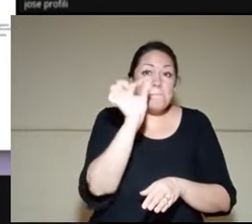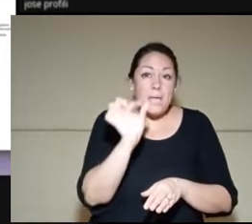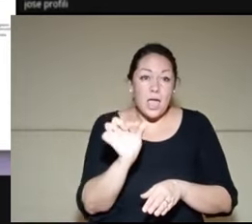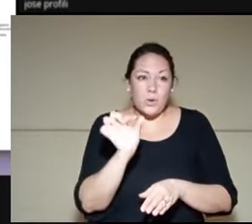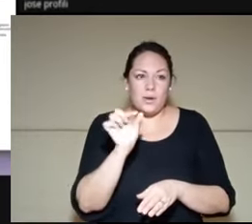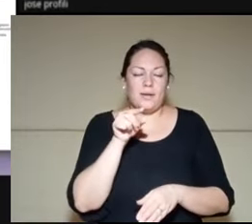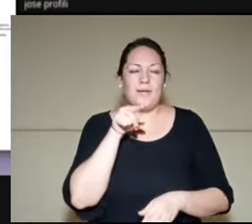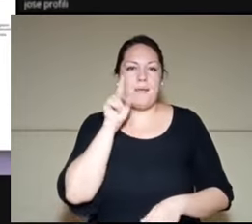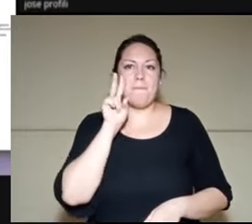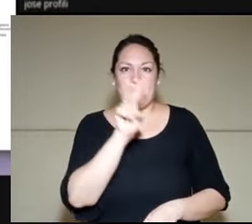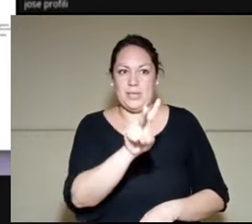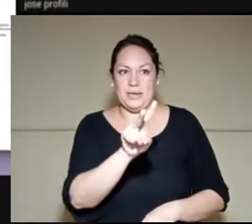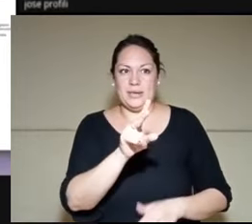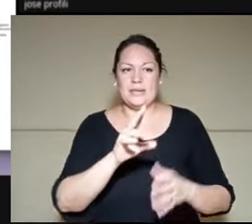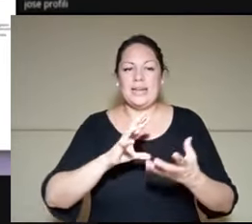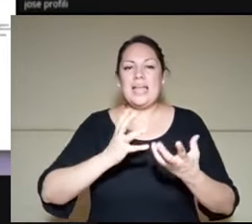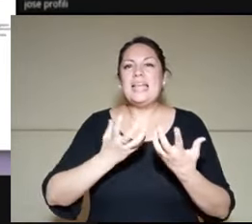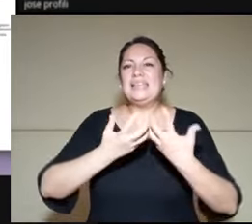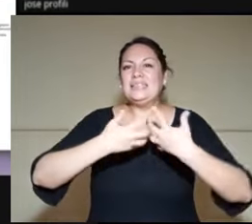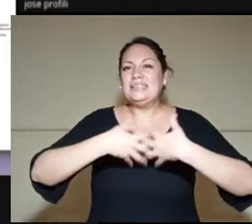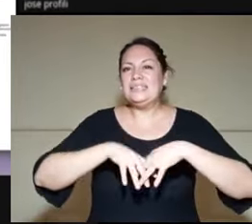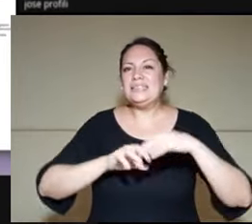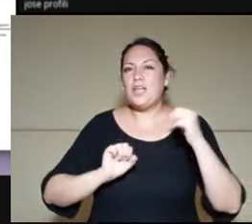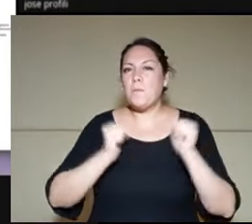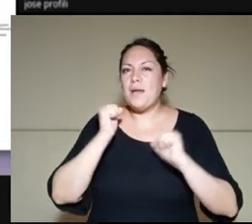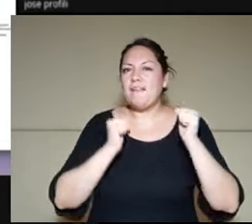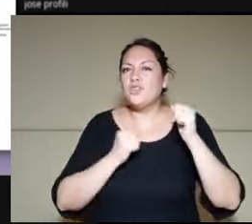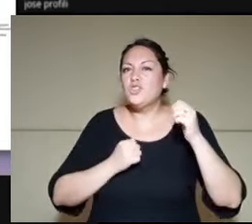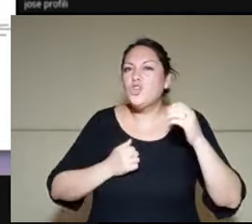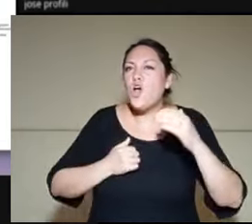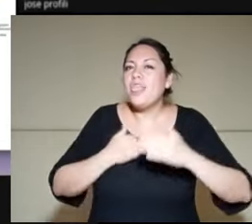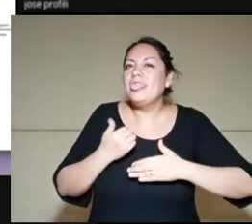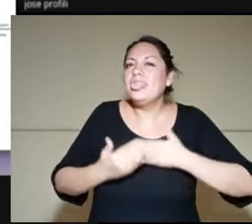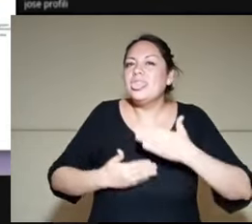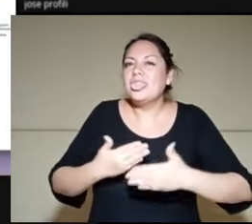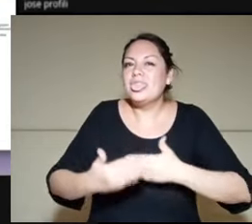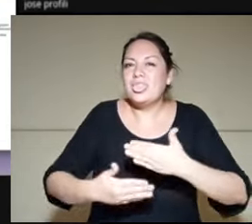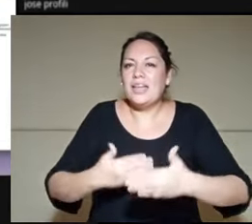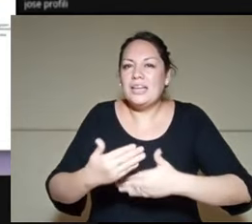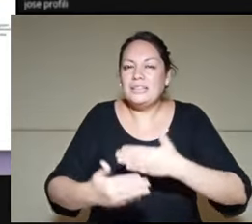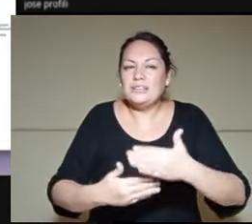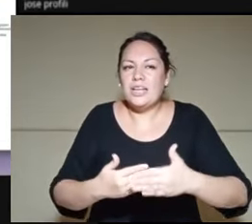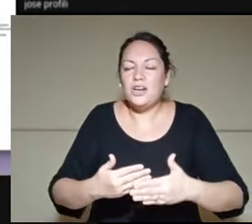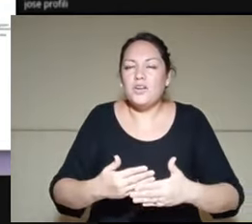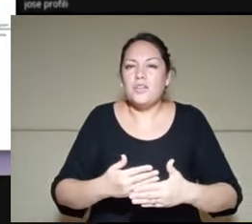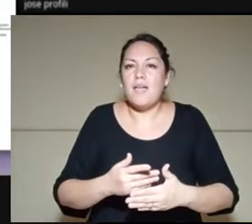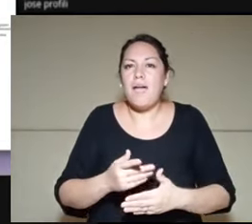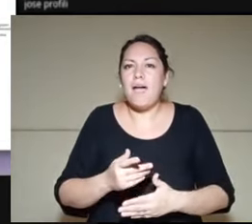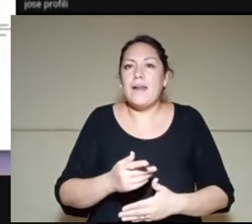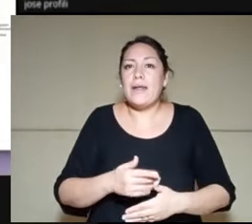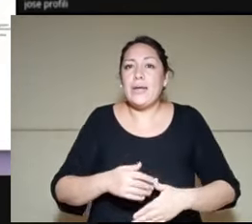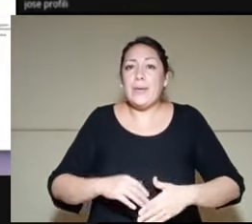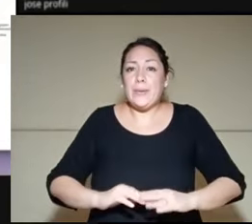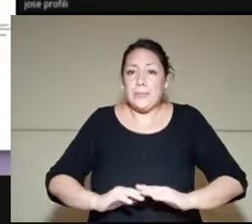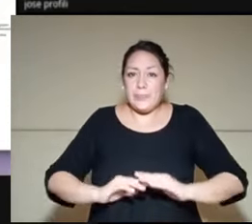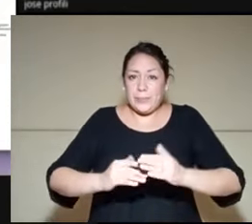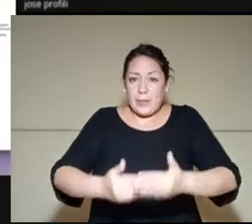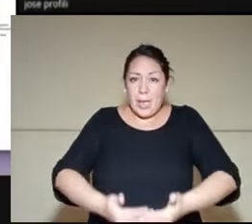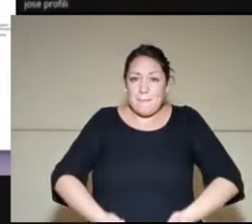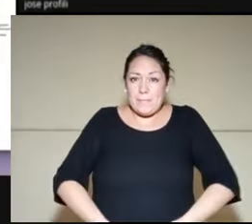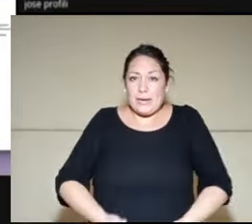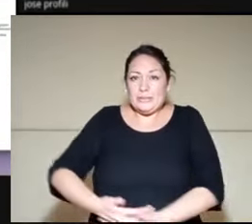Bien, fíjense, el sistema nervioso se empieza a desarrollar, ¿ah? En las primeras semanas